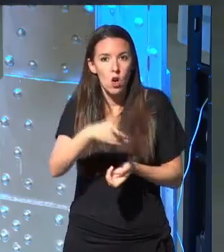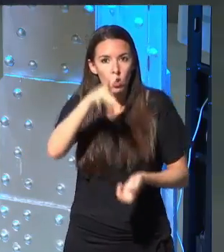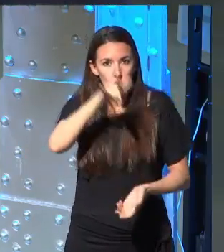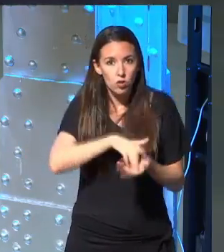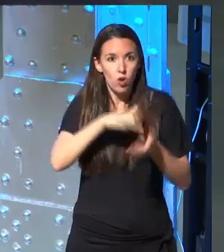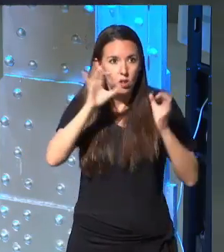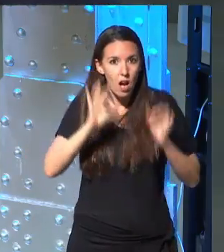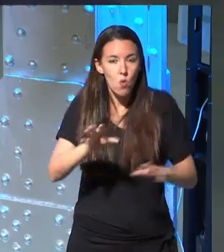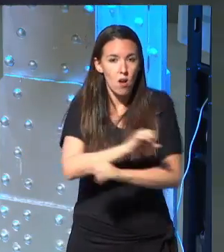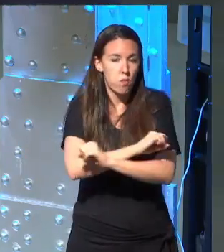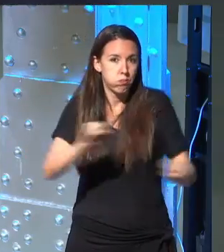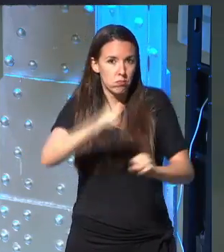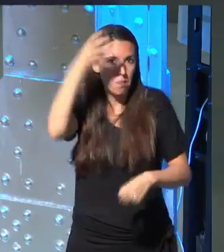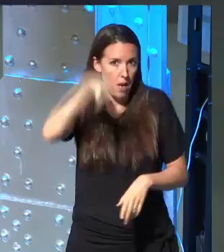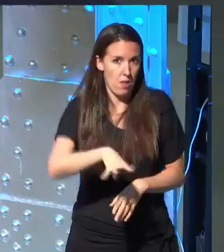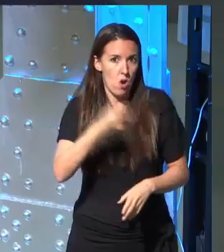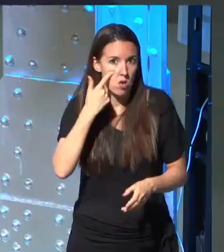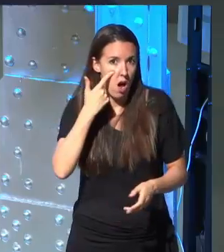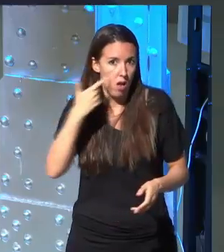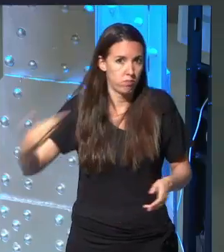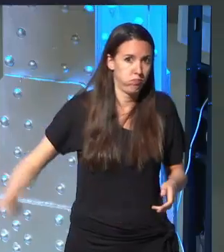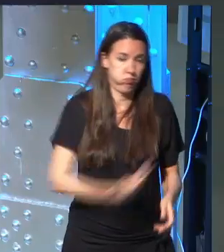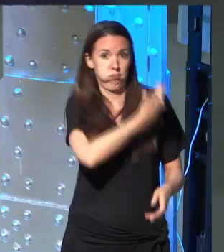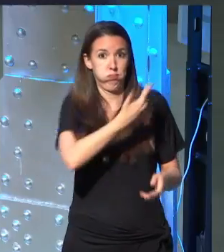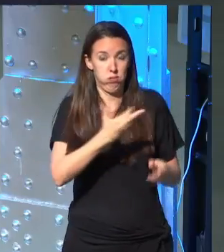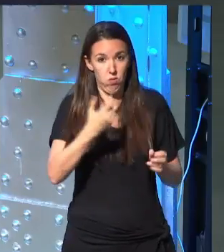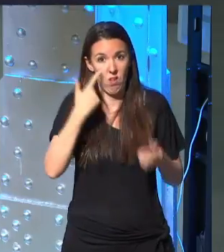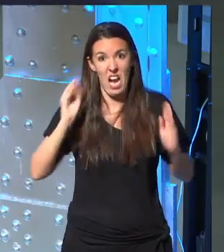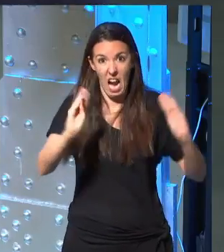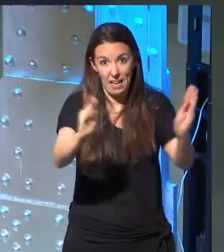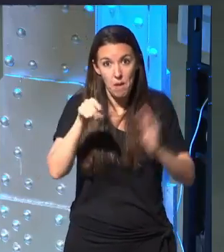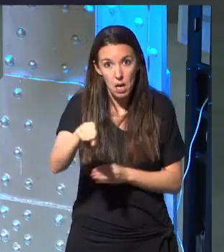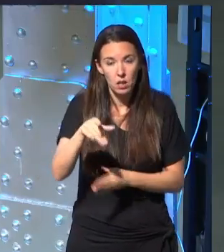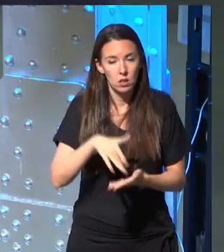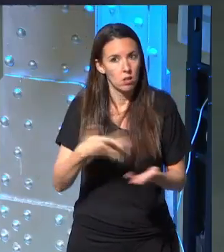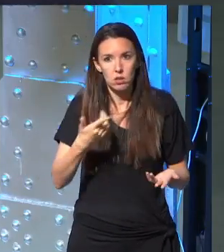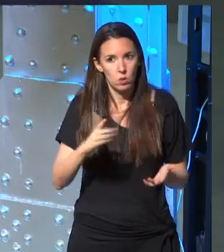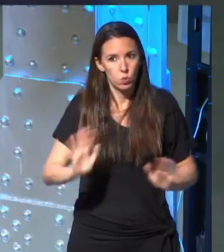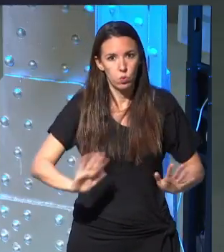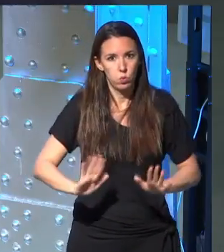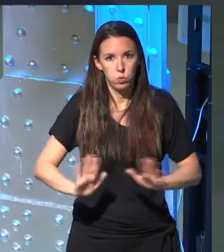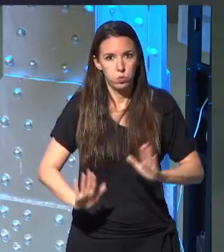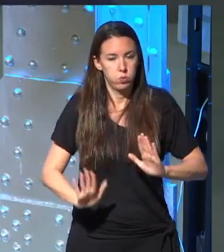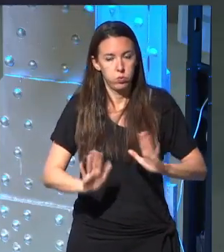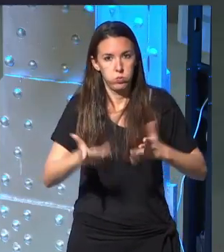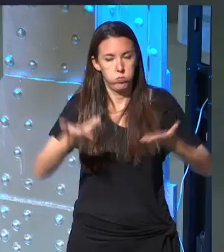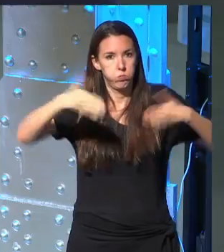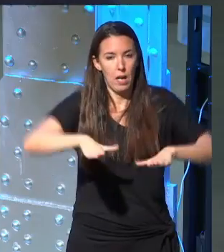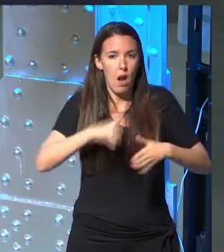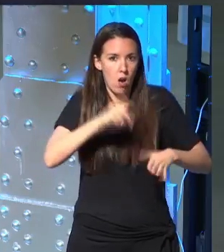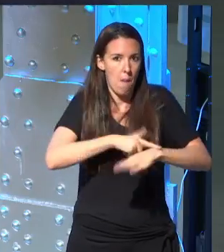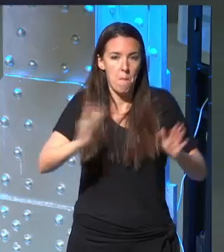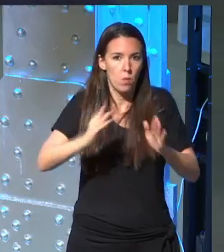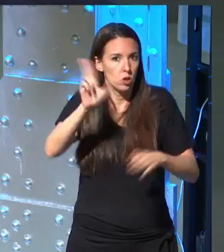Barcelona. Y yo en ese momento dije, hostia, abortar. O sea, esto no, o sea, no es el